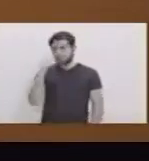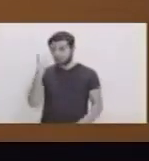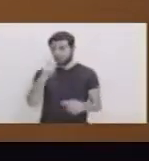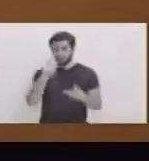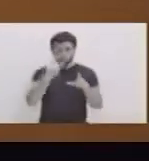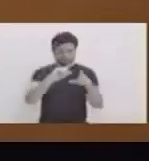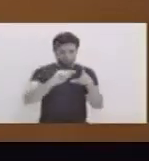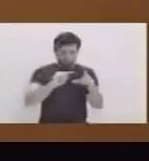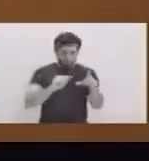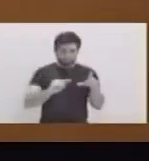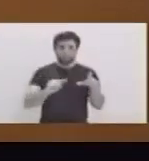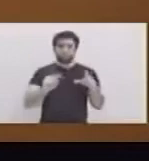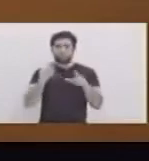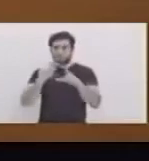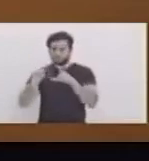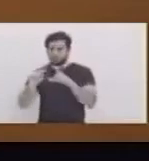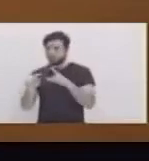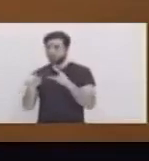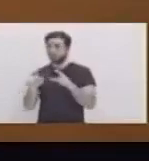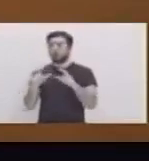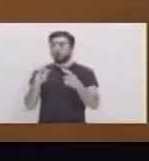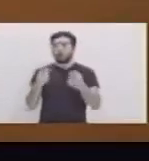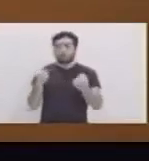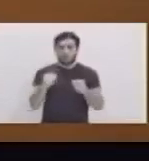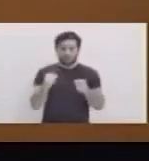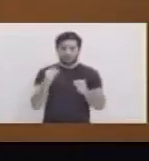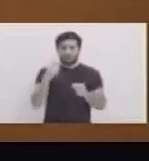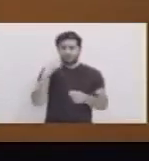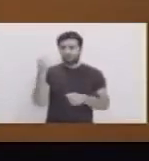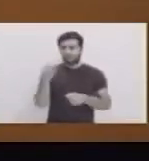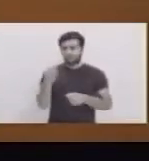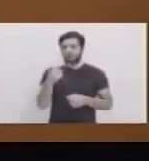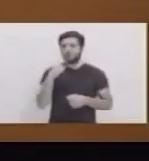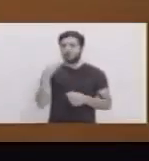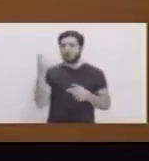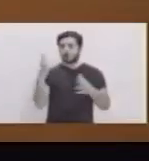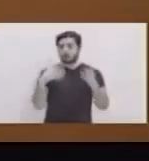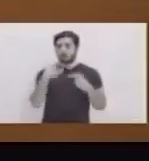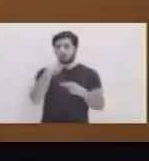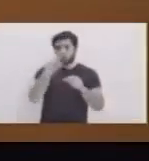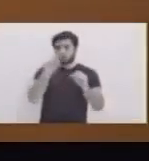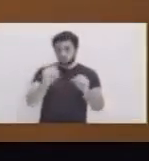fuerte a la orilla, el extremo suave.